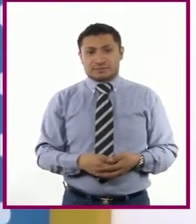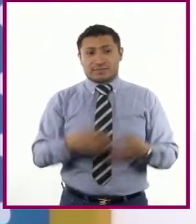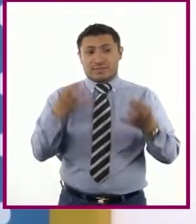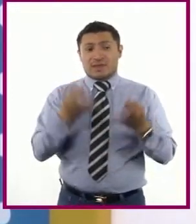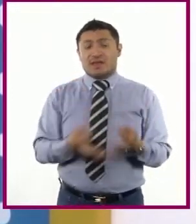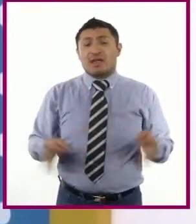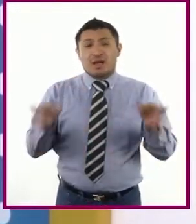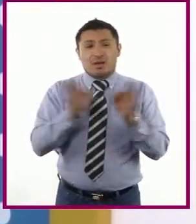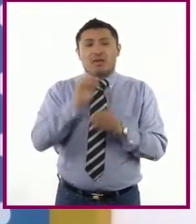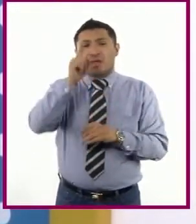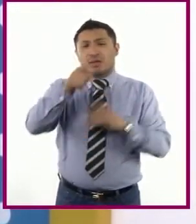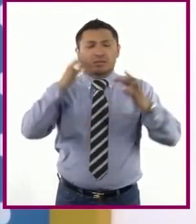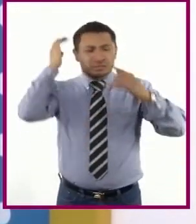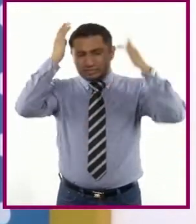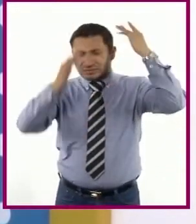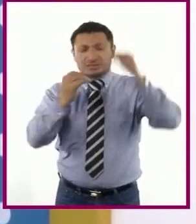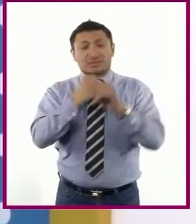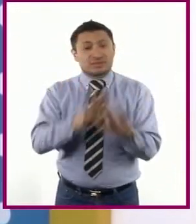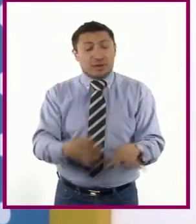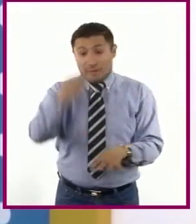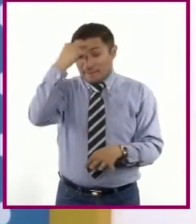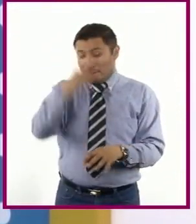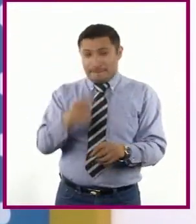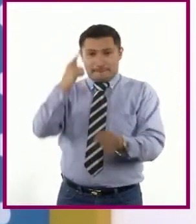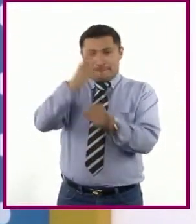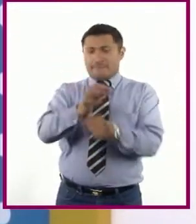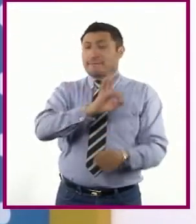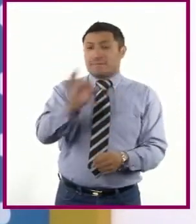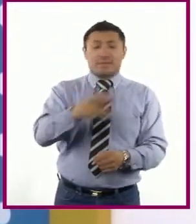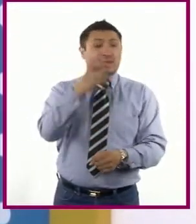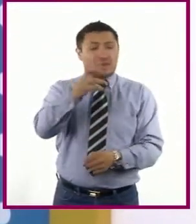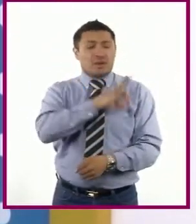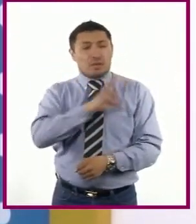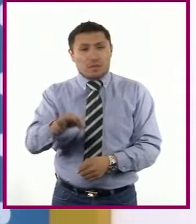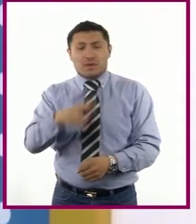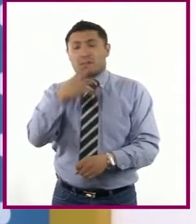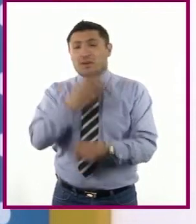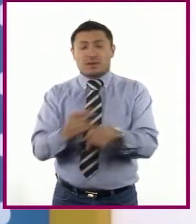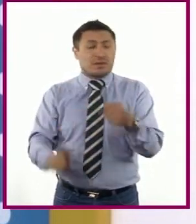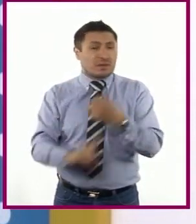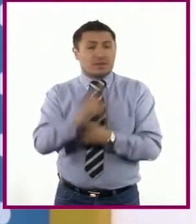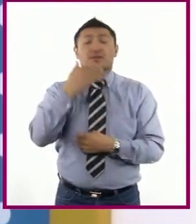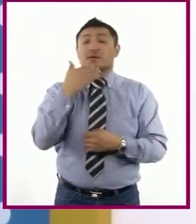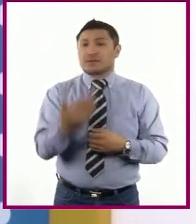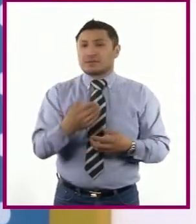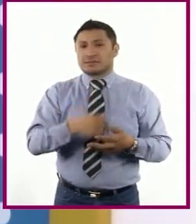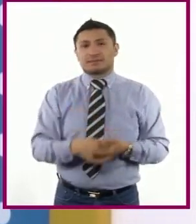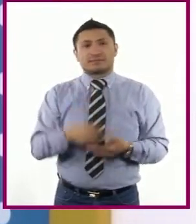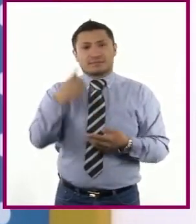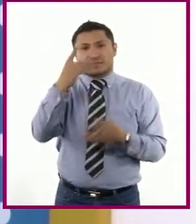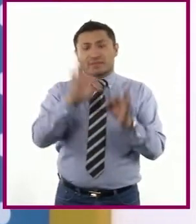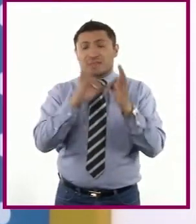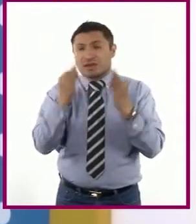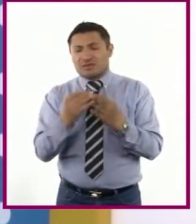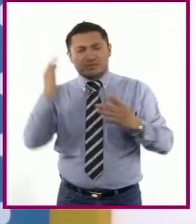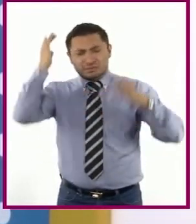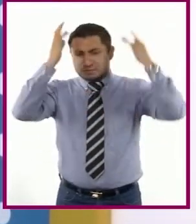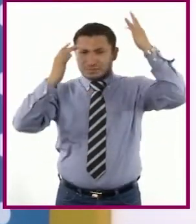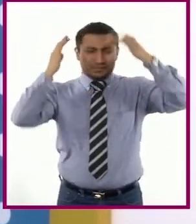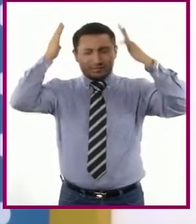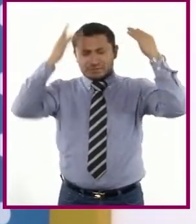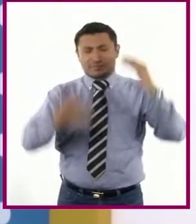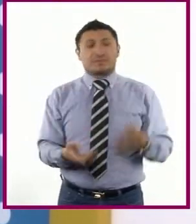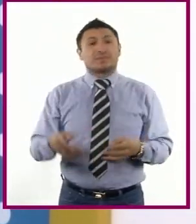importante analizar los datos para determinar si con ellos es posible dar solución al problema. Una forma de hacer este análisis